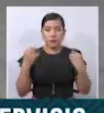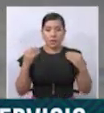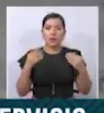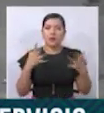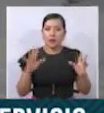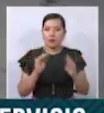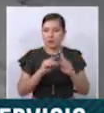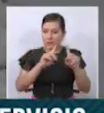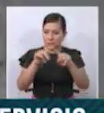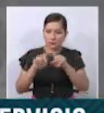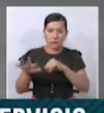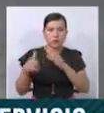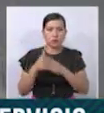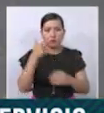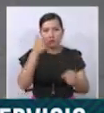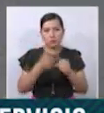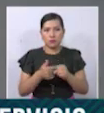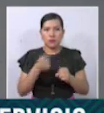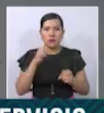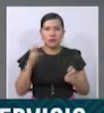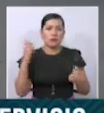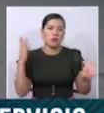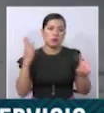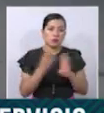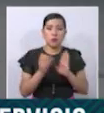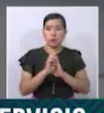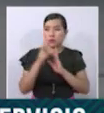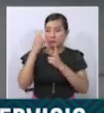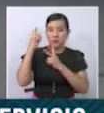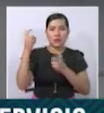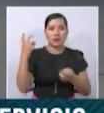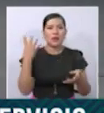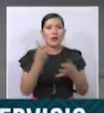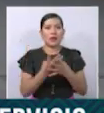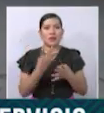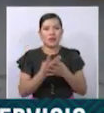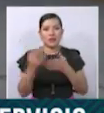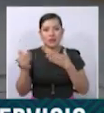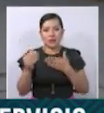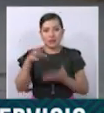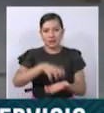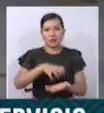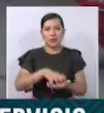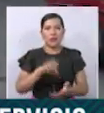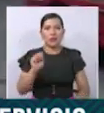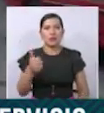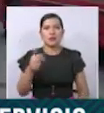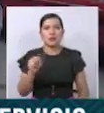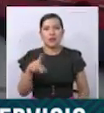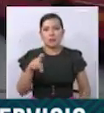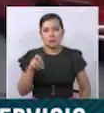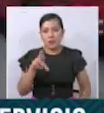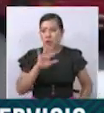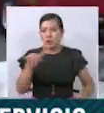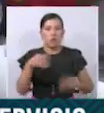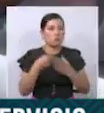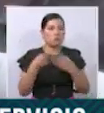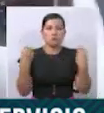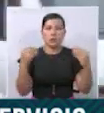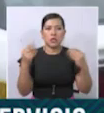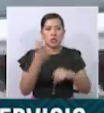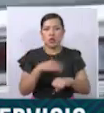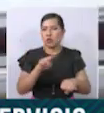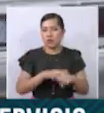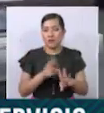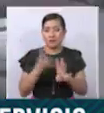de servicio y así lo corroboramos. Esta es la estación de servicio San Pedro, en la zona del mismo nombre. La venta es normal y la fila se reduce